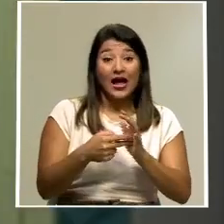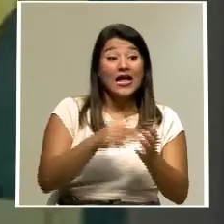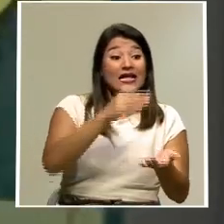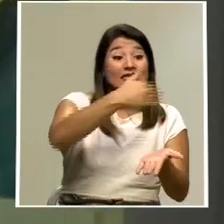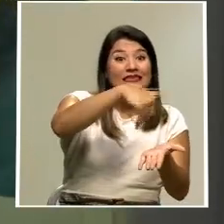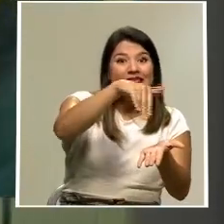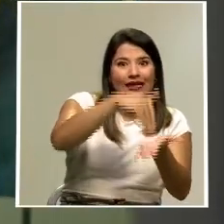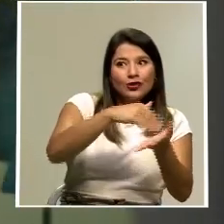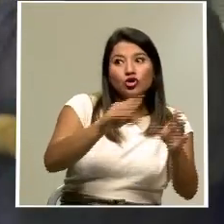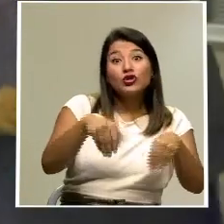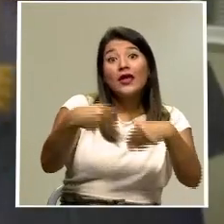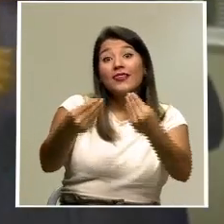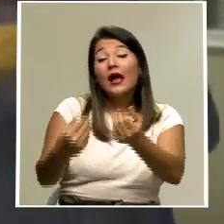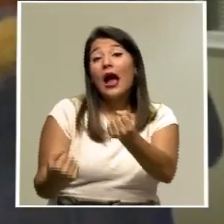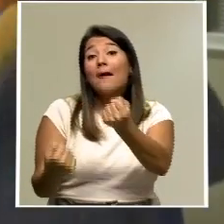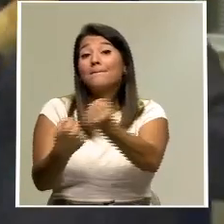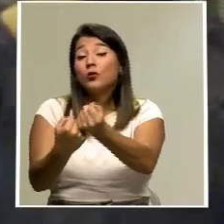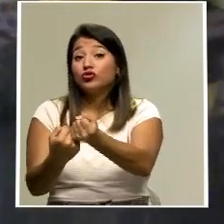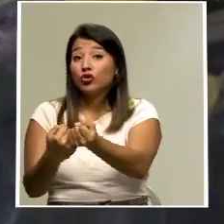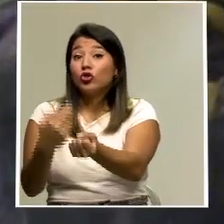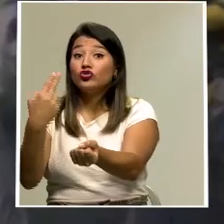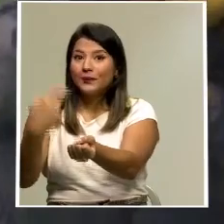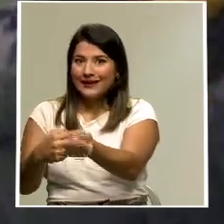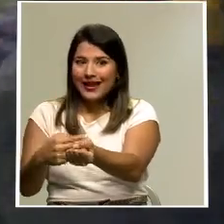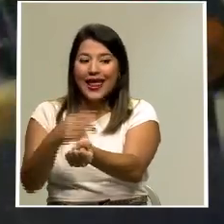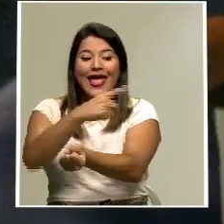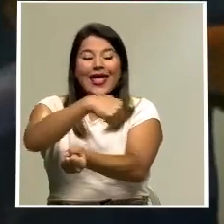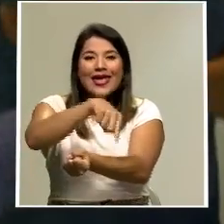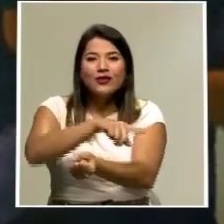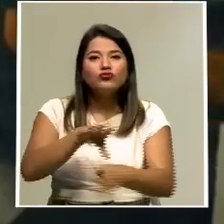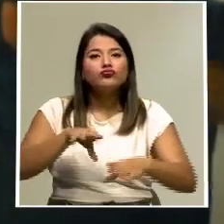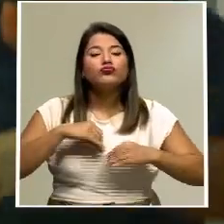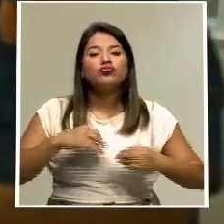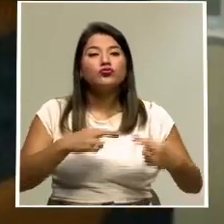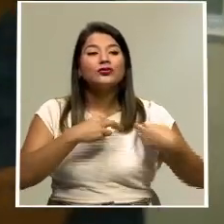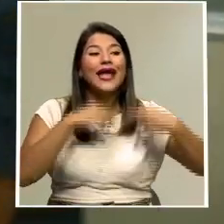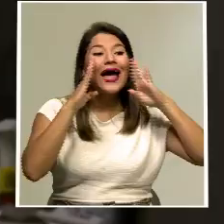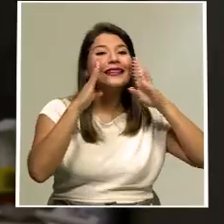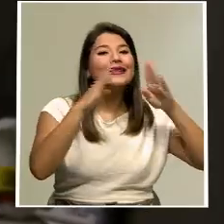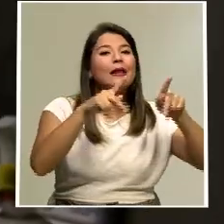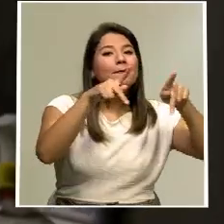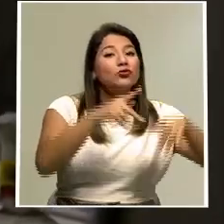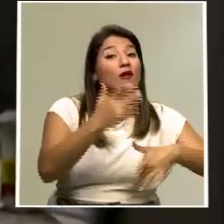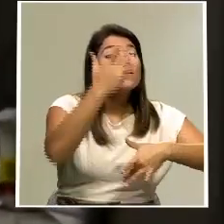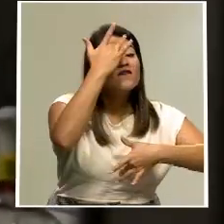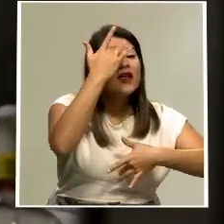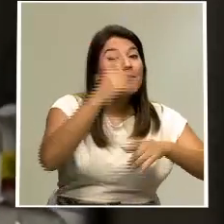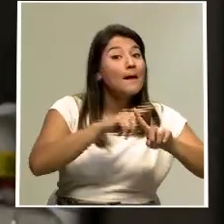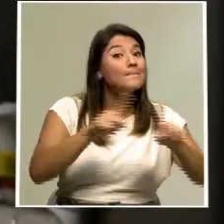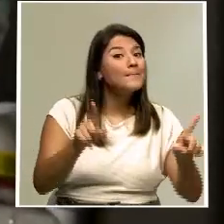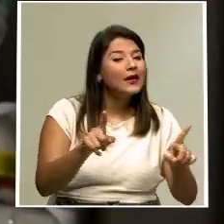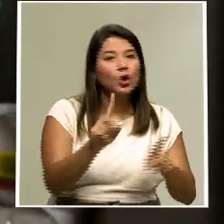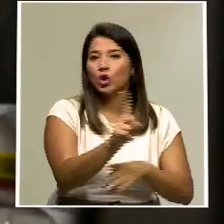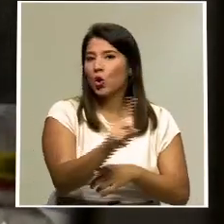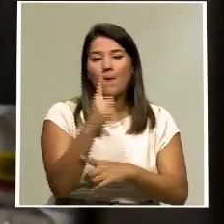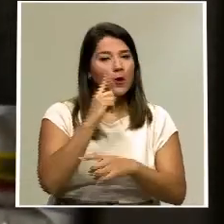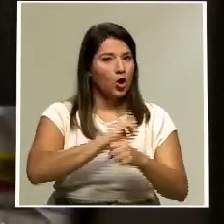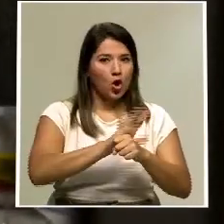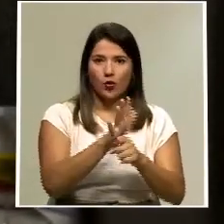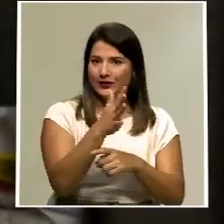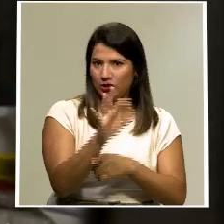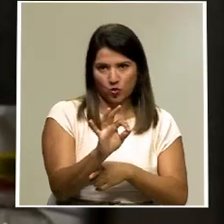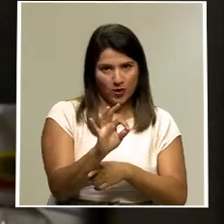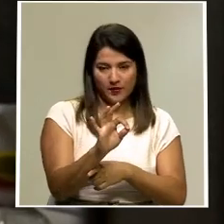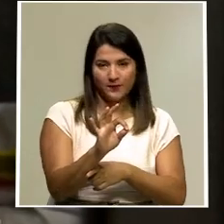Román Macaya, presidente de la Caja Costarricense de Seguro Social, también se está utilizando los hospitales campaña. En